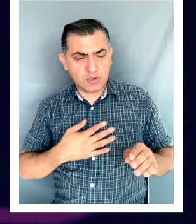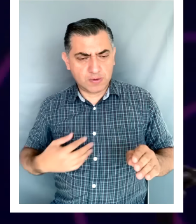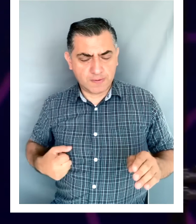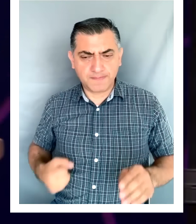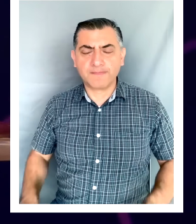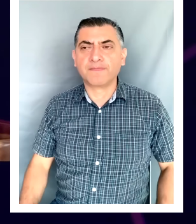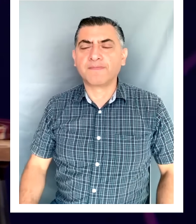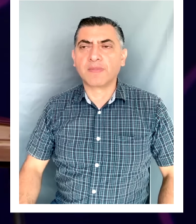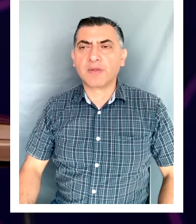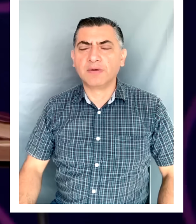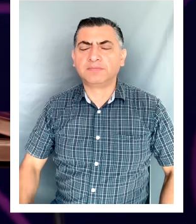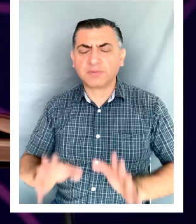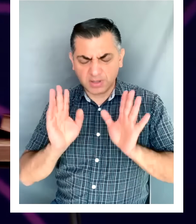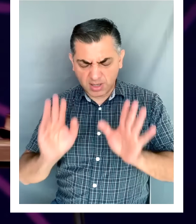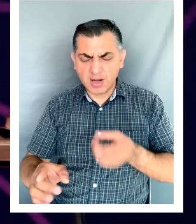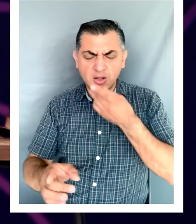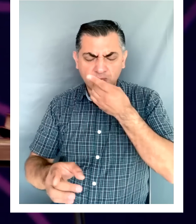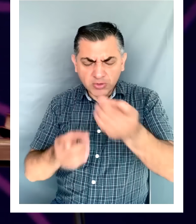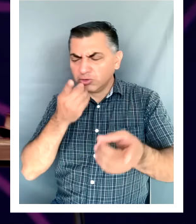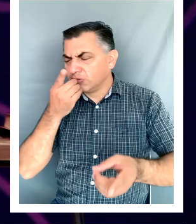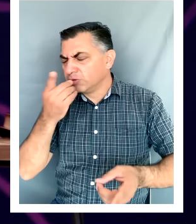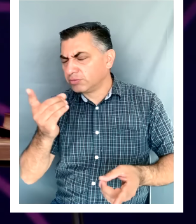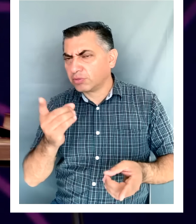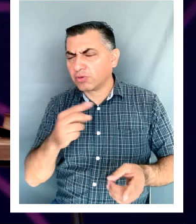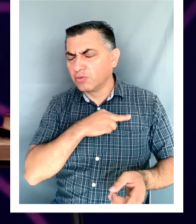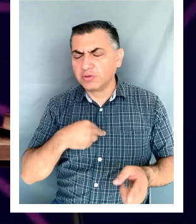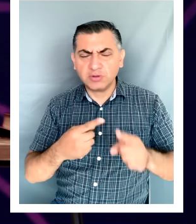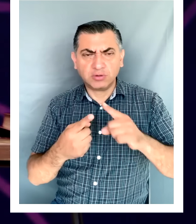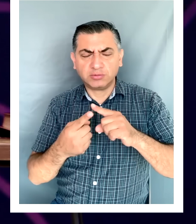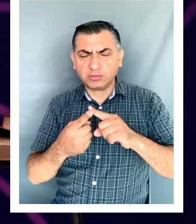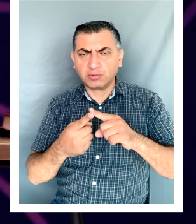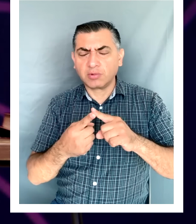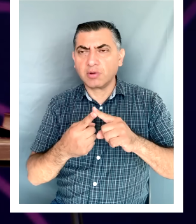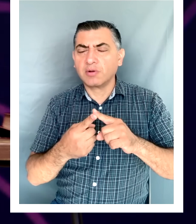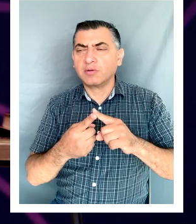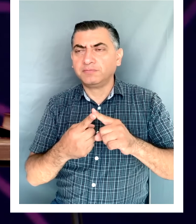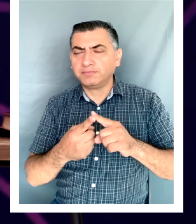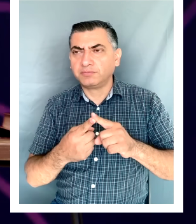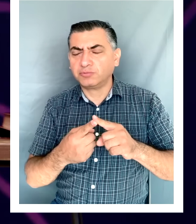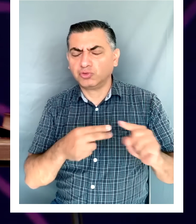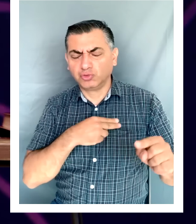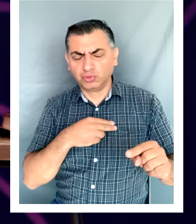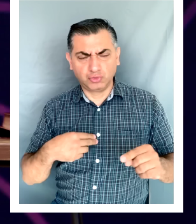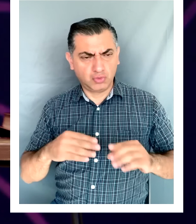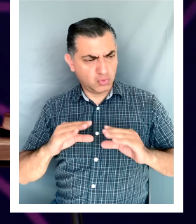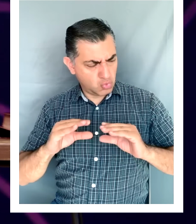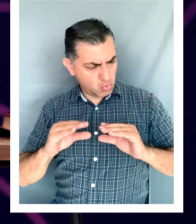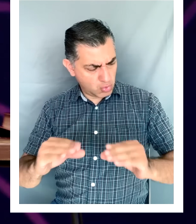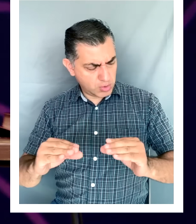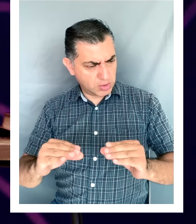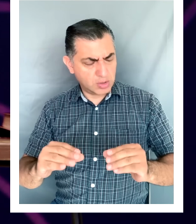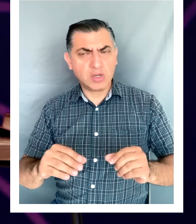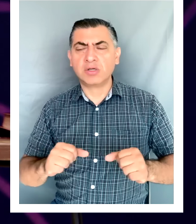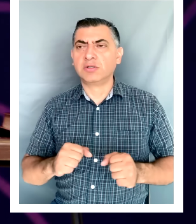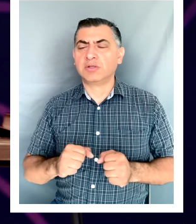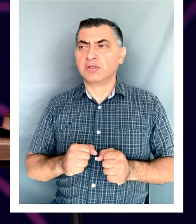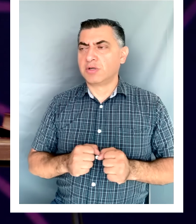se acuerdan que he enseñado varias veces que la tarea no es es asumir nuestro papel nuestra posición asumir